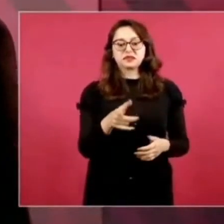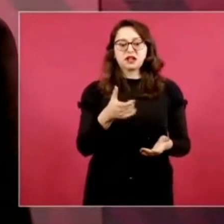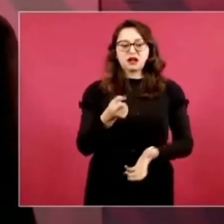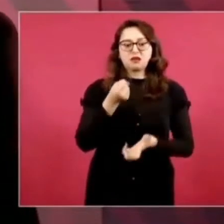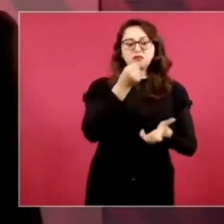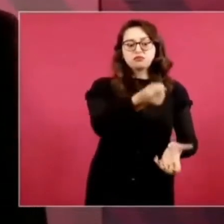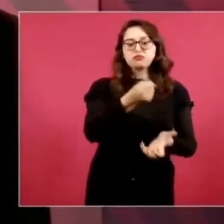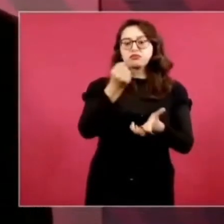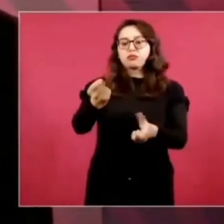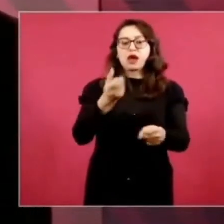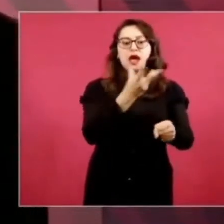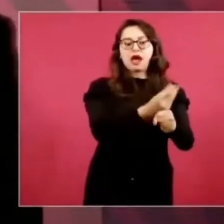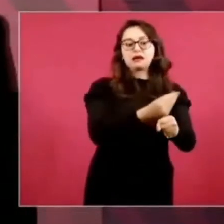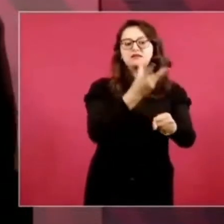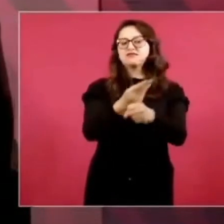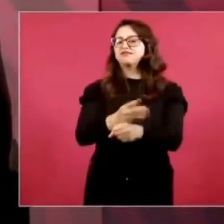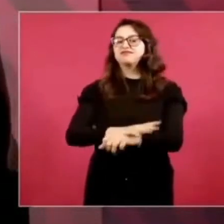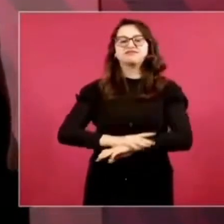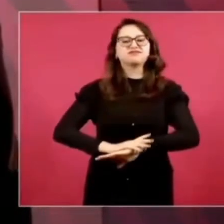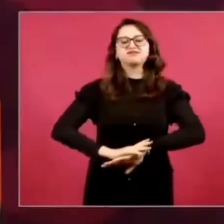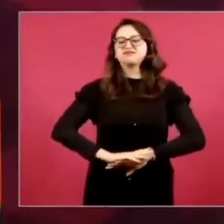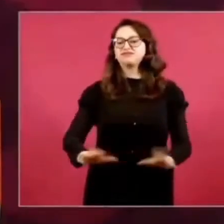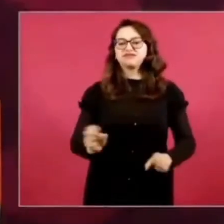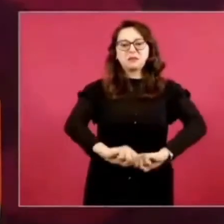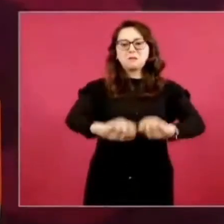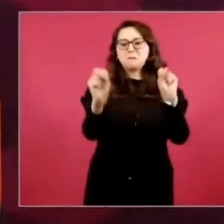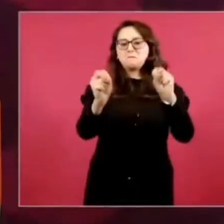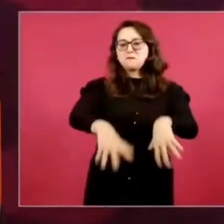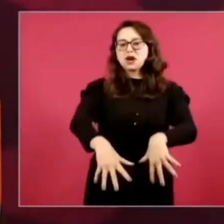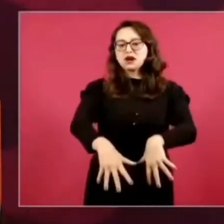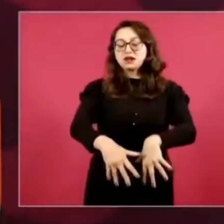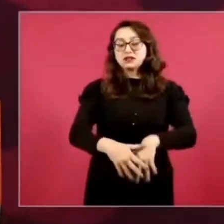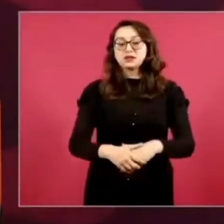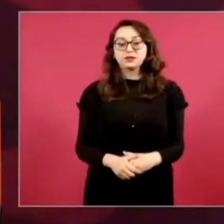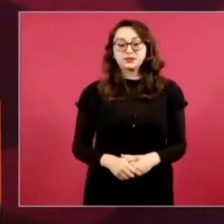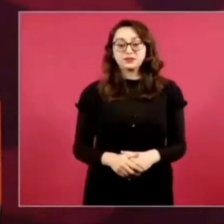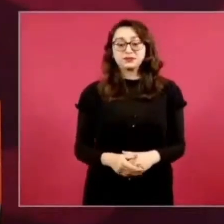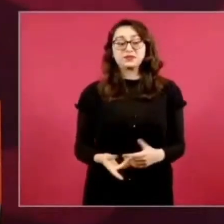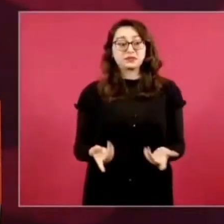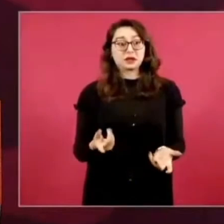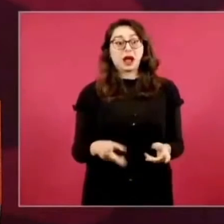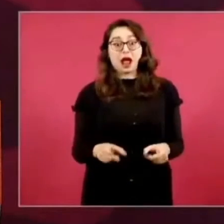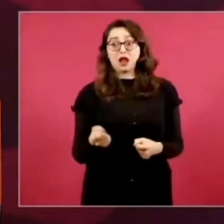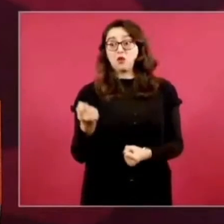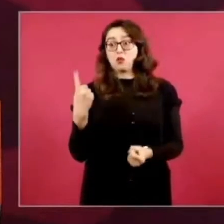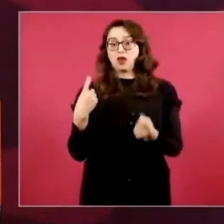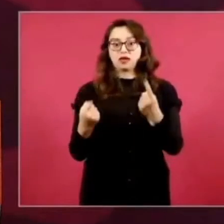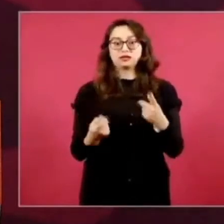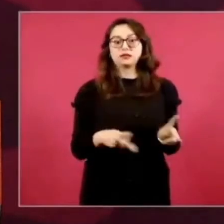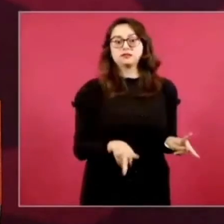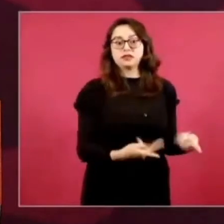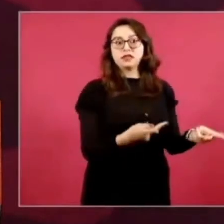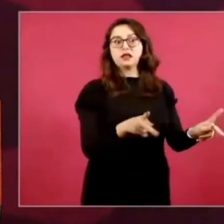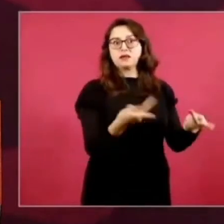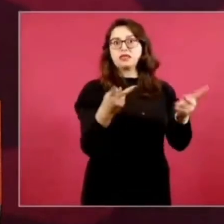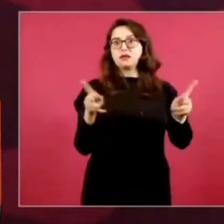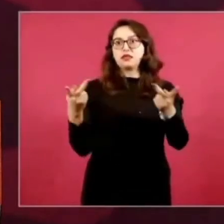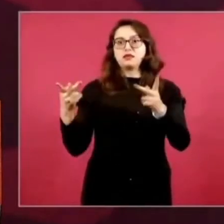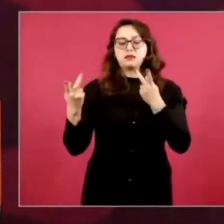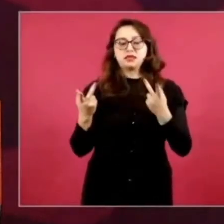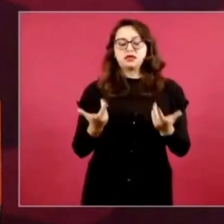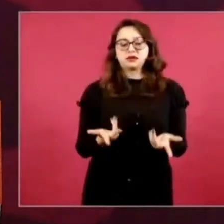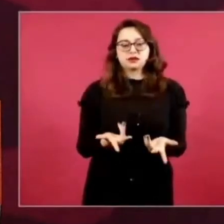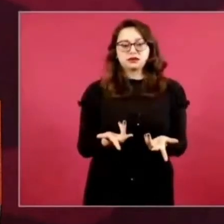Es más, ya estaban vendiendo plantas al interior, que ahora estamos recuperando de las refinerías.